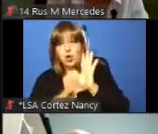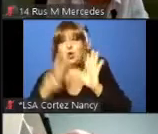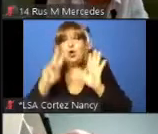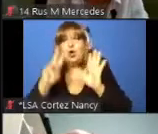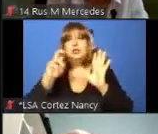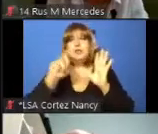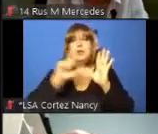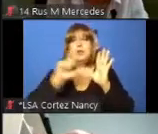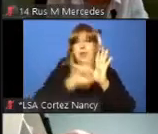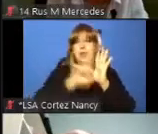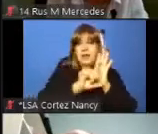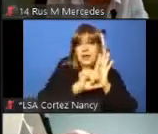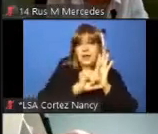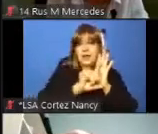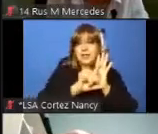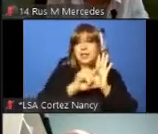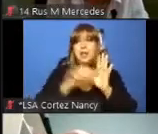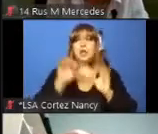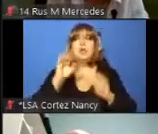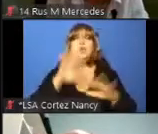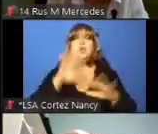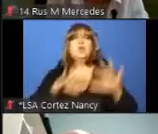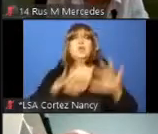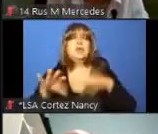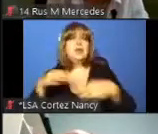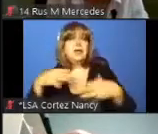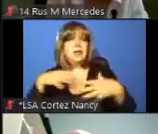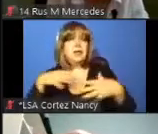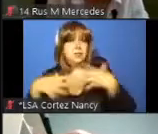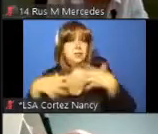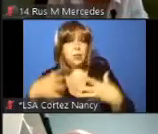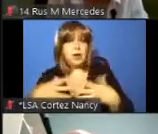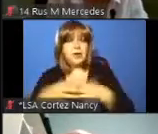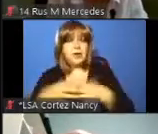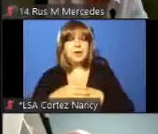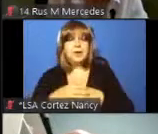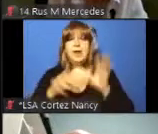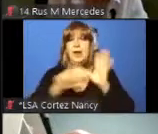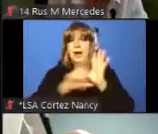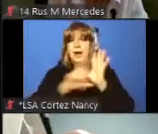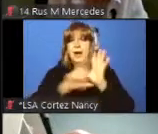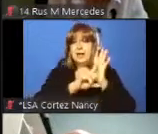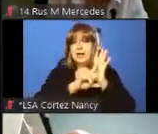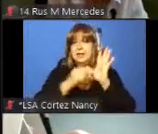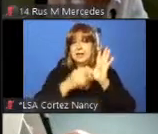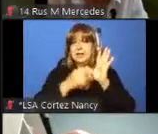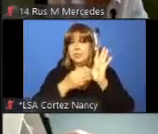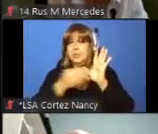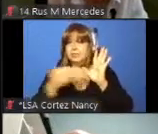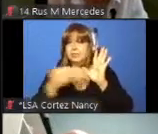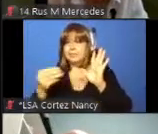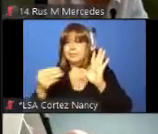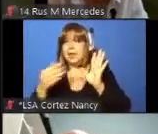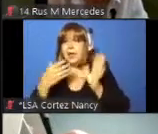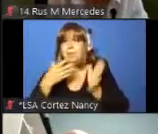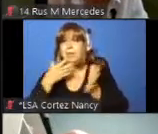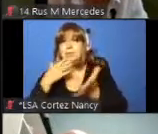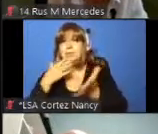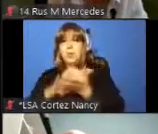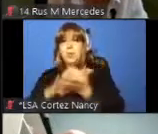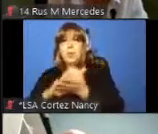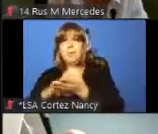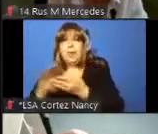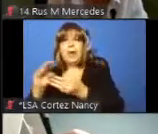well cómo actuar leyes que después en la práctica se transformen en un papel mojado y no